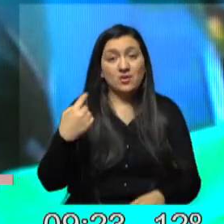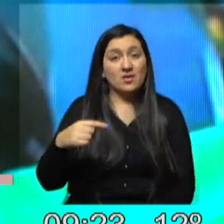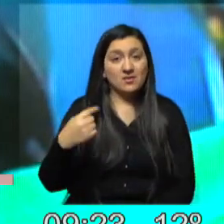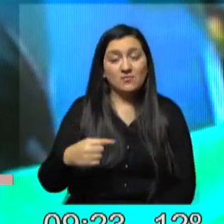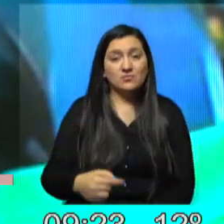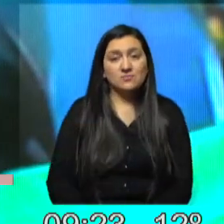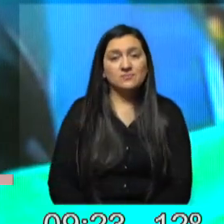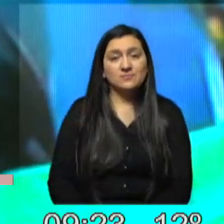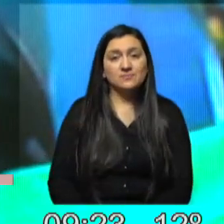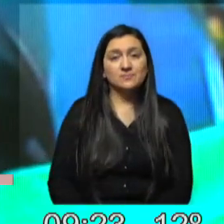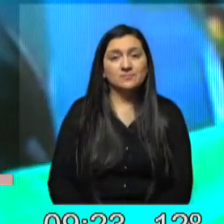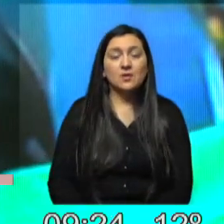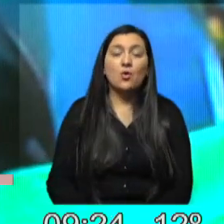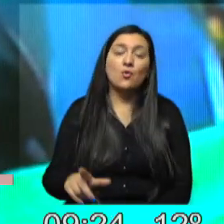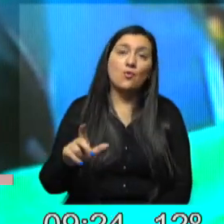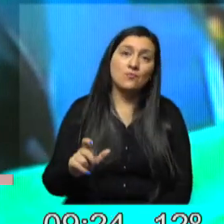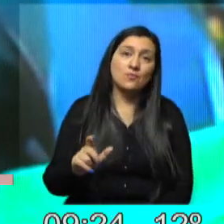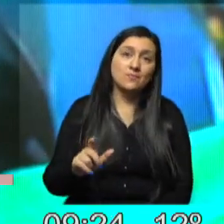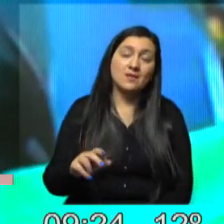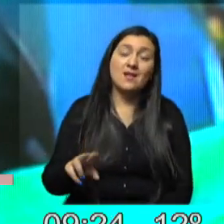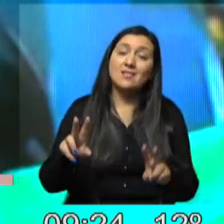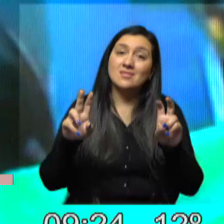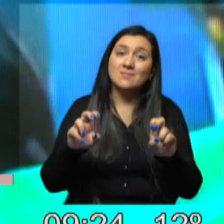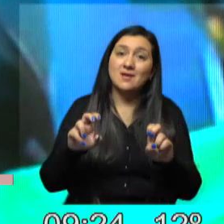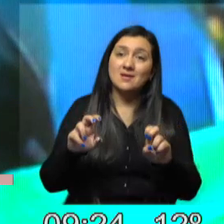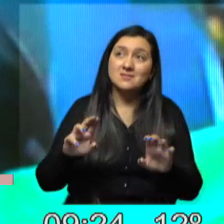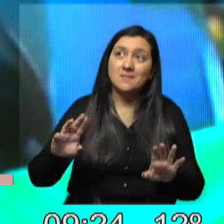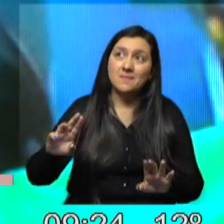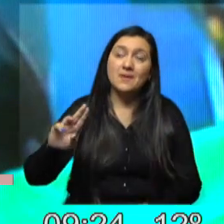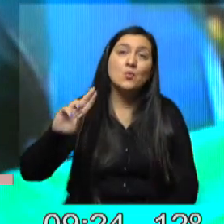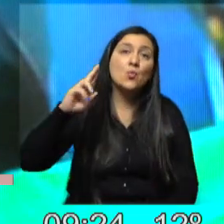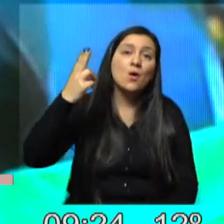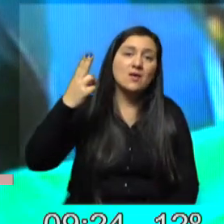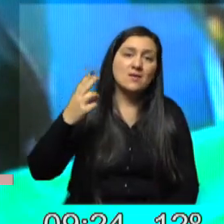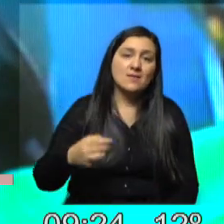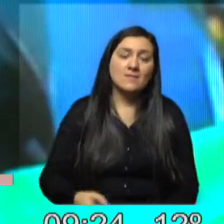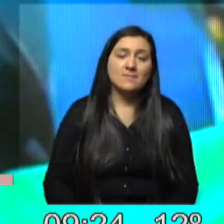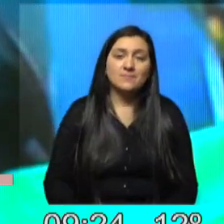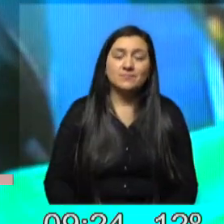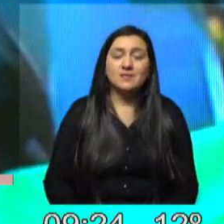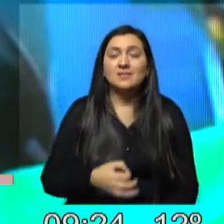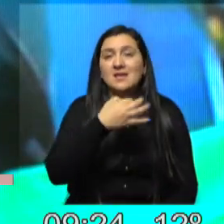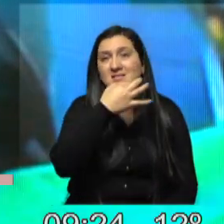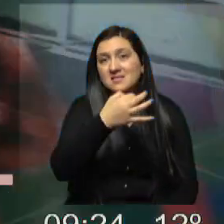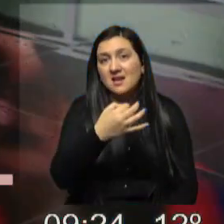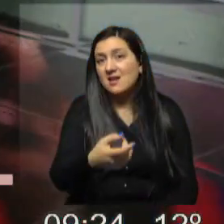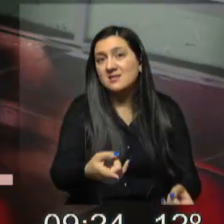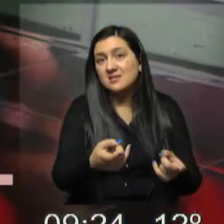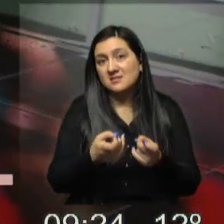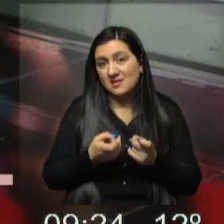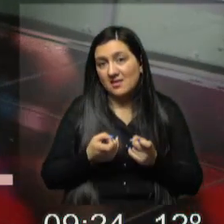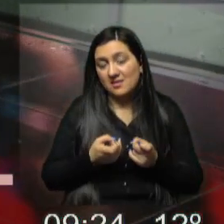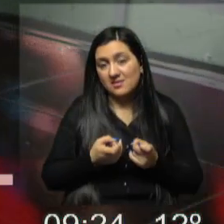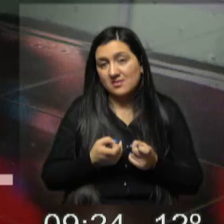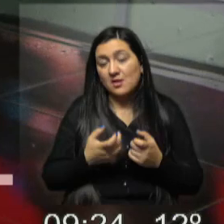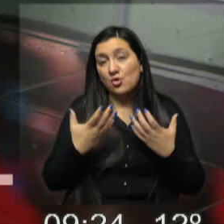más tímidos. Claro, el asunto es, ya para Uruguay, señalar la voluntad y la necesidad de parte de lo que